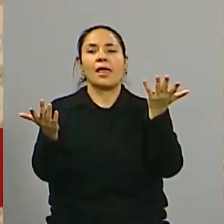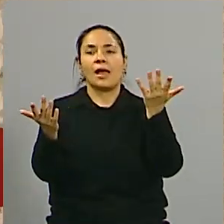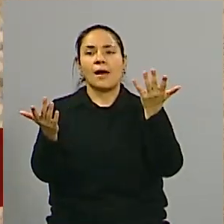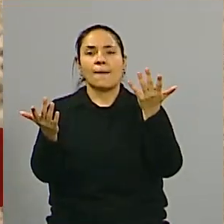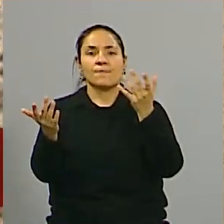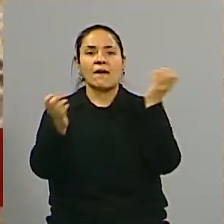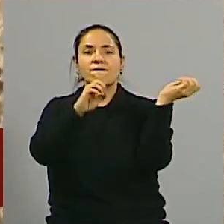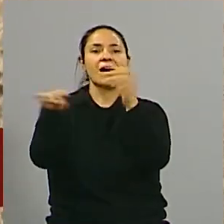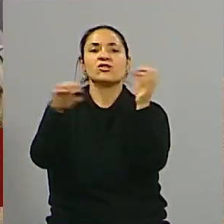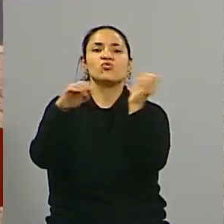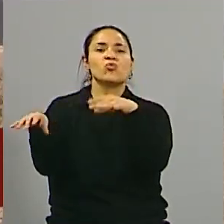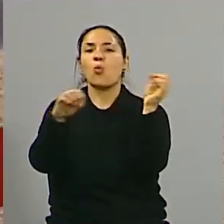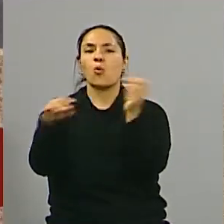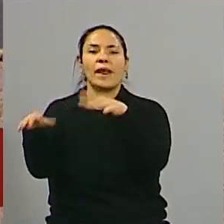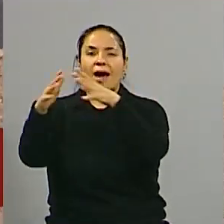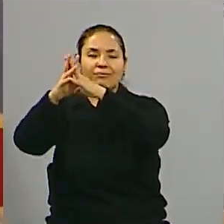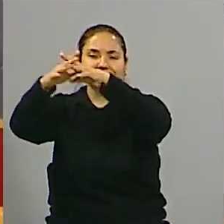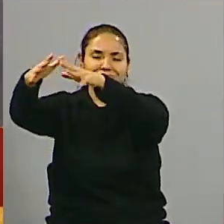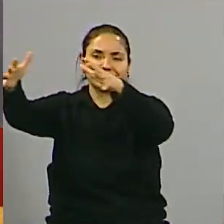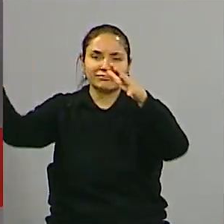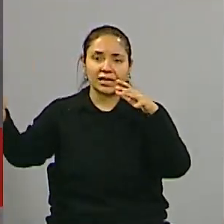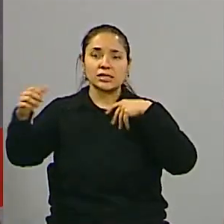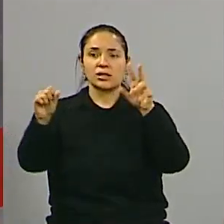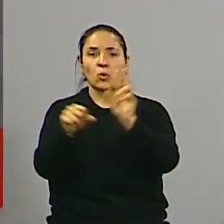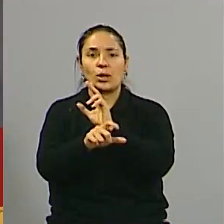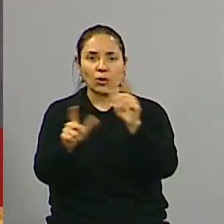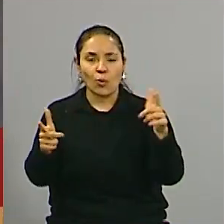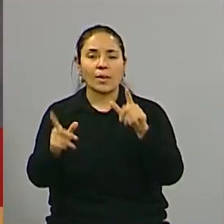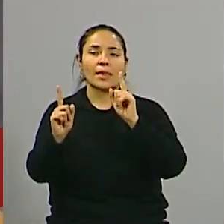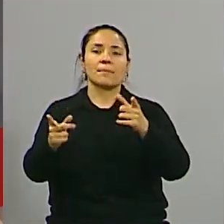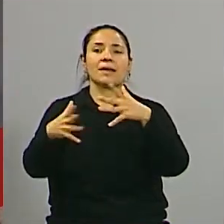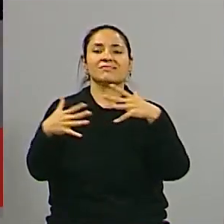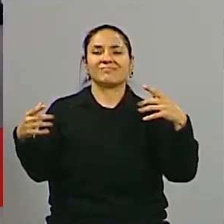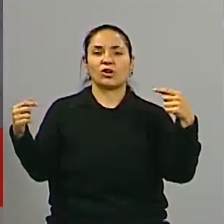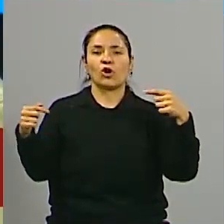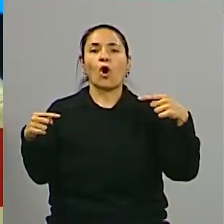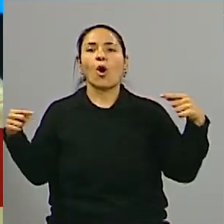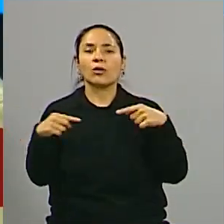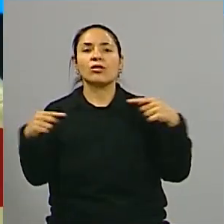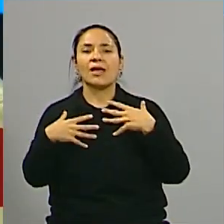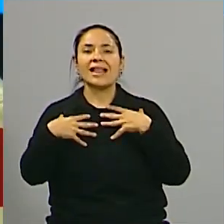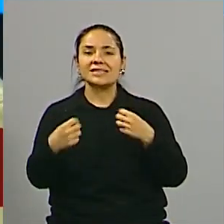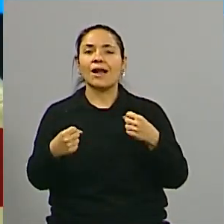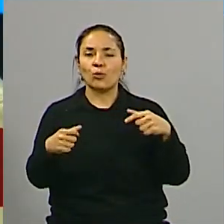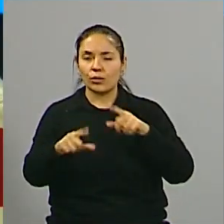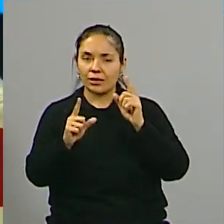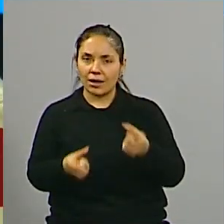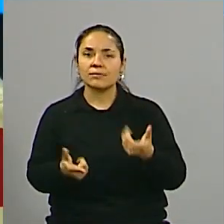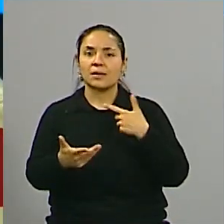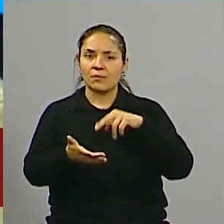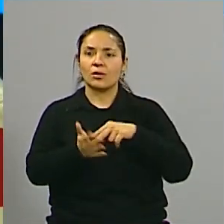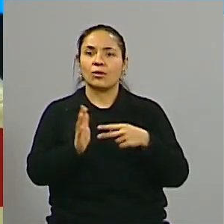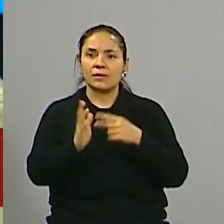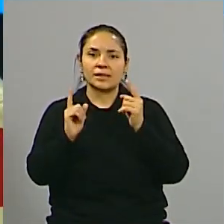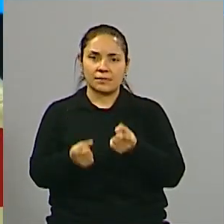aumenta la inseguridad, la falta de salud, digamos, también, ¿no? Por supuesto, que también termina afectando.